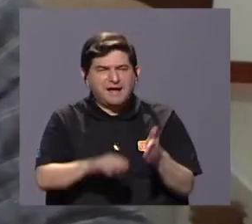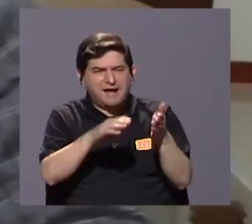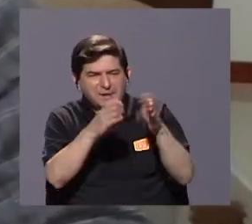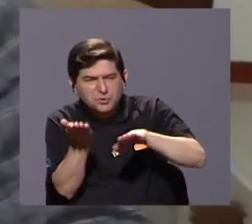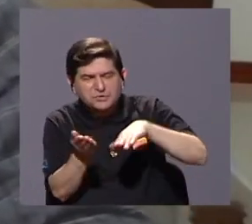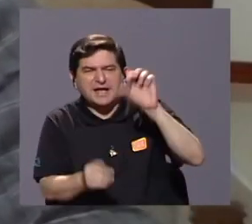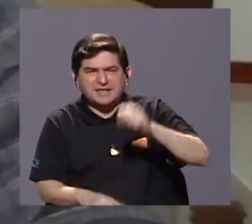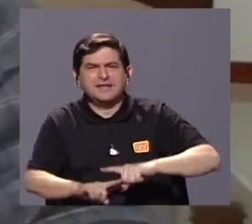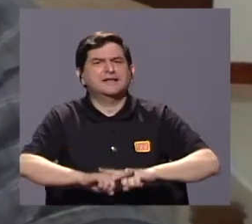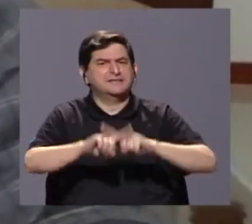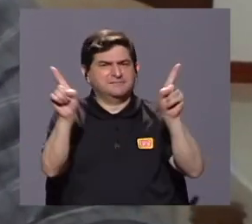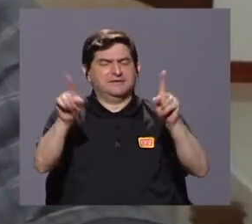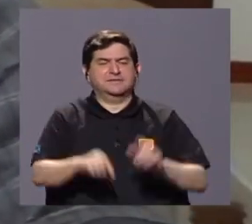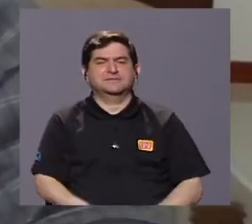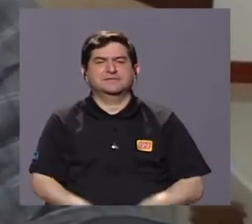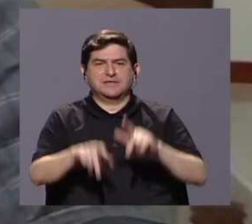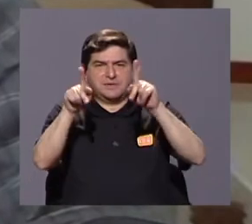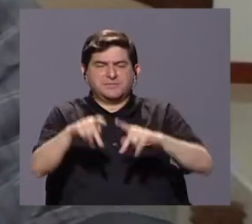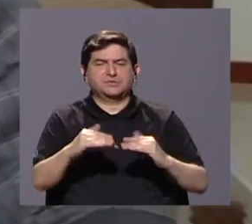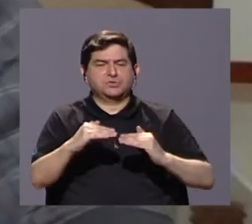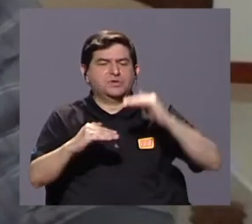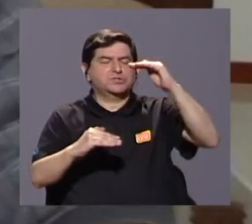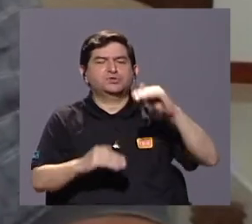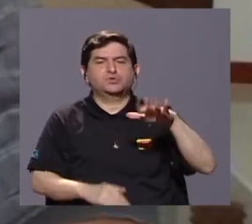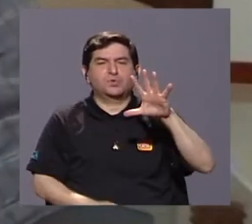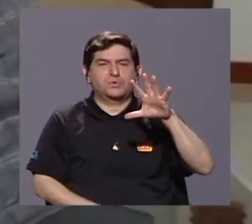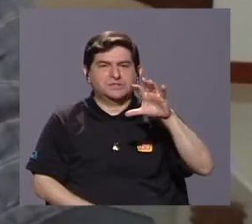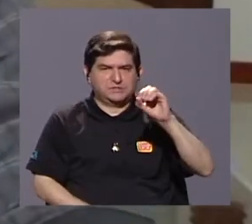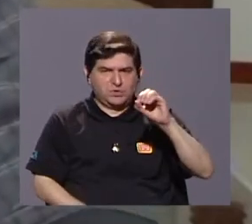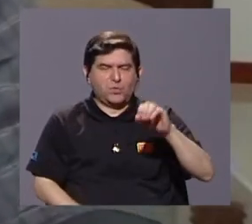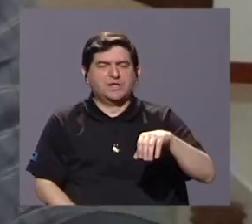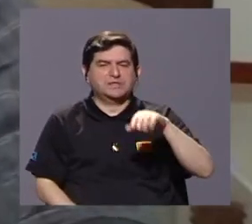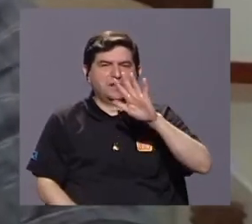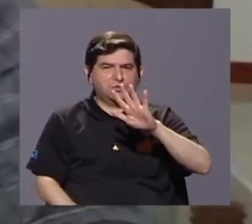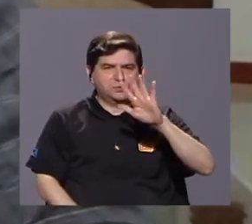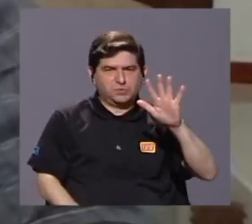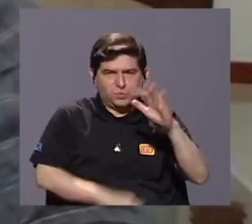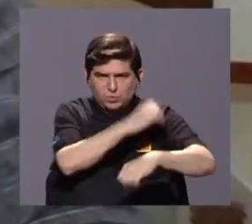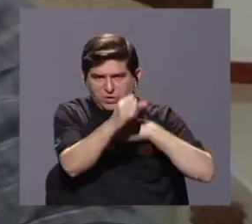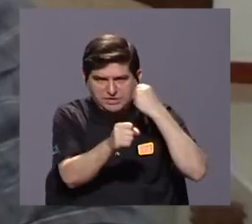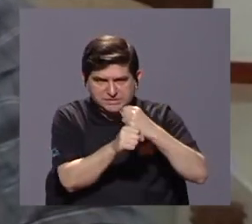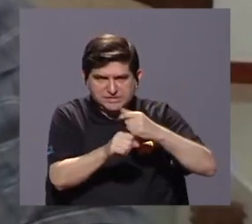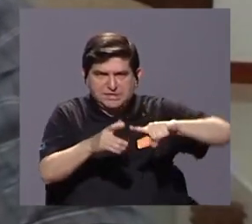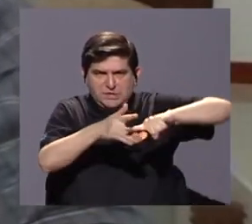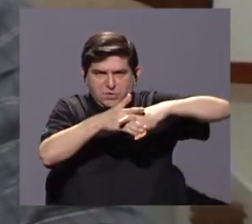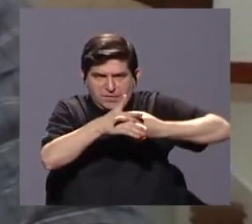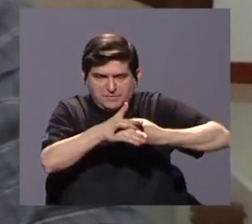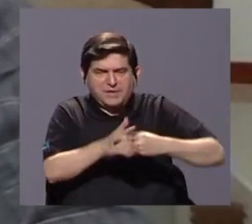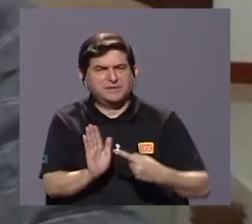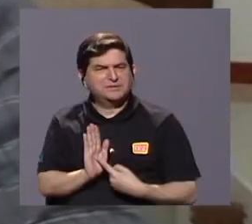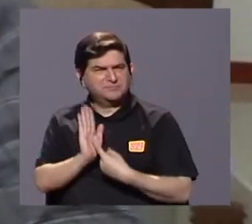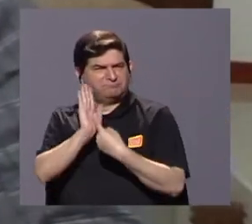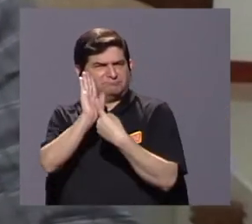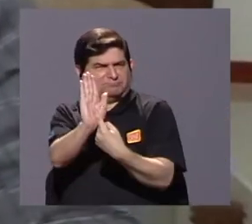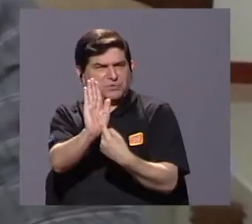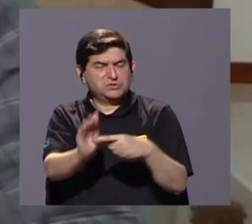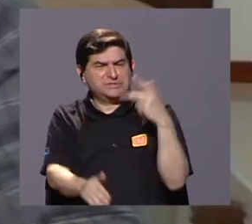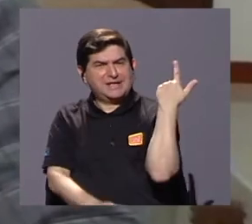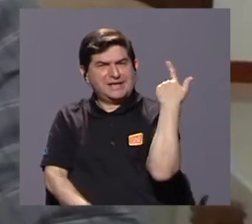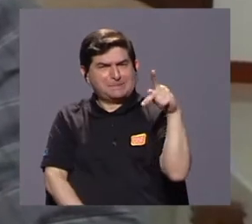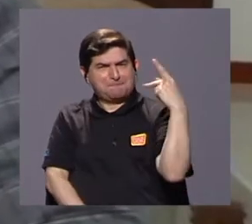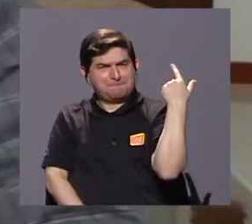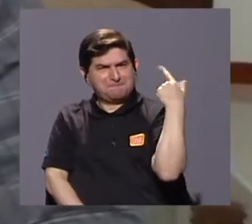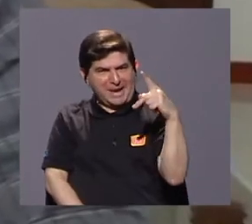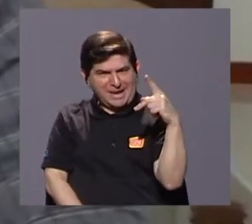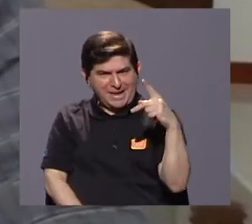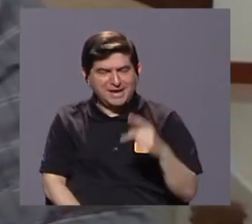una gran diferencia y las personas mayores de 50, 55 años comienzan a mostrar riesgos